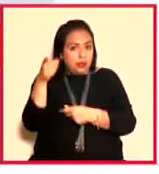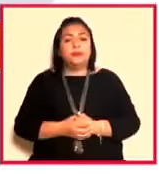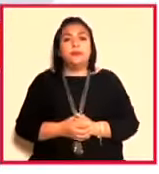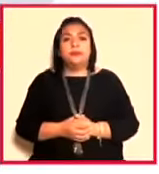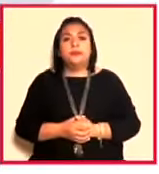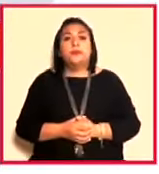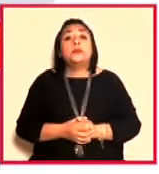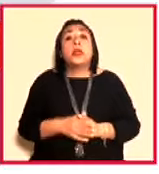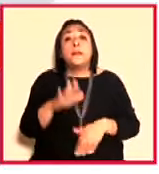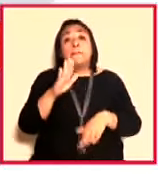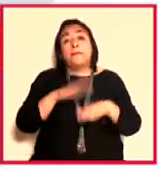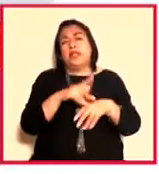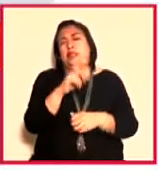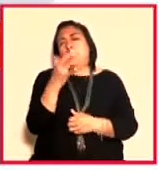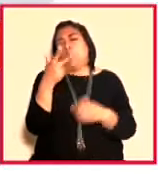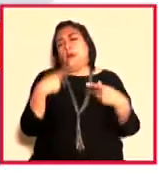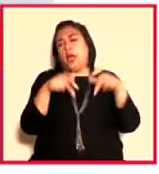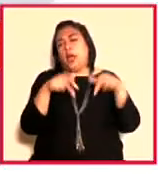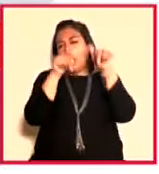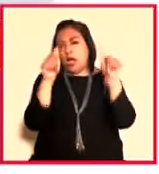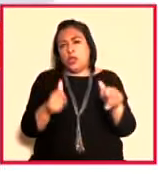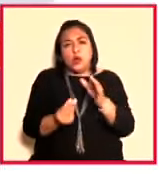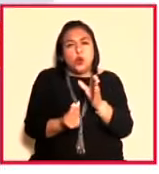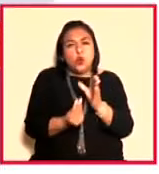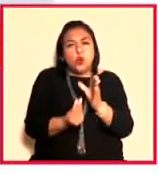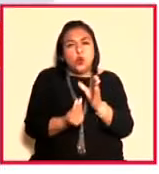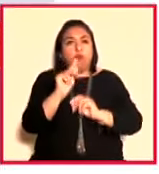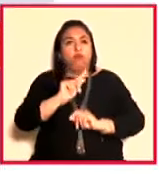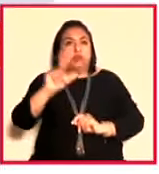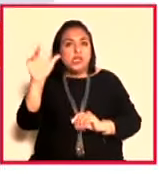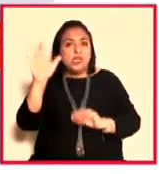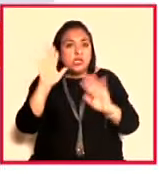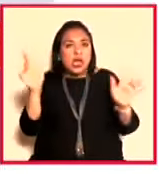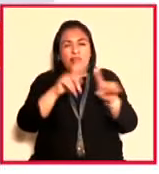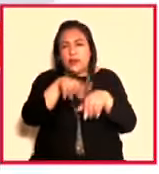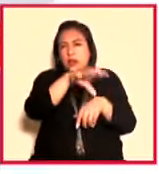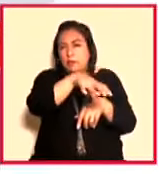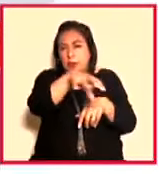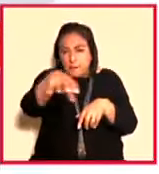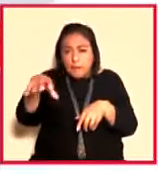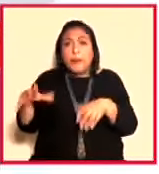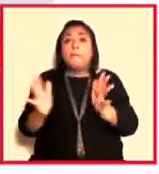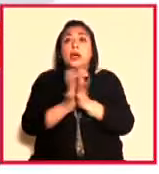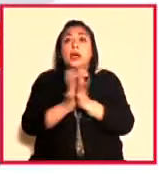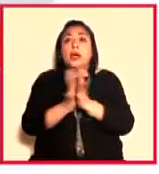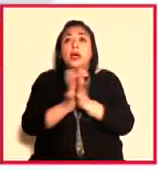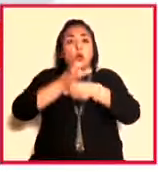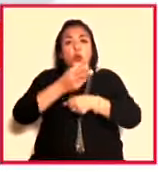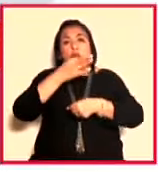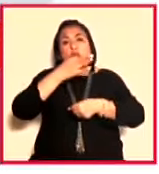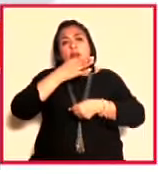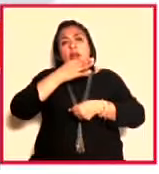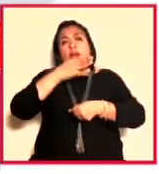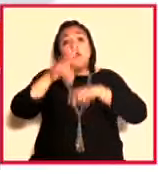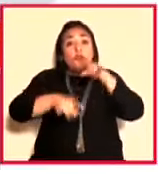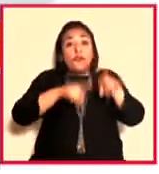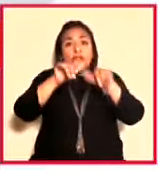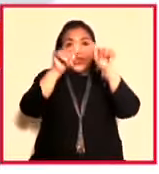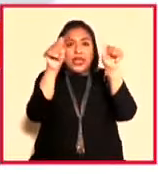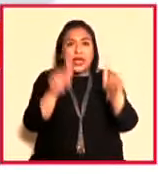Más de 150 artistas emergentes y consagrados de distintas disciplinas participarán en la segunda edición de la Feria de Arte Bada